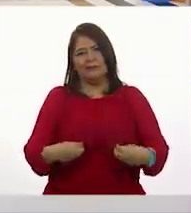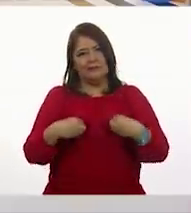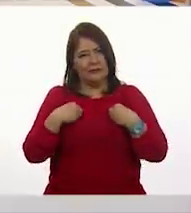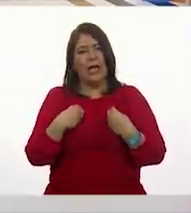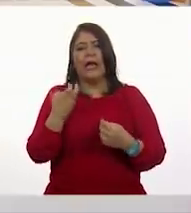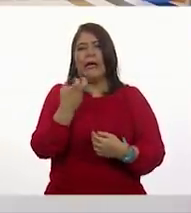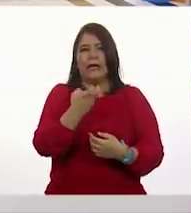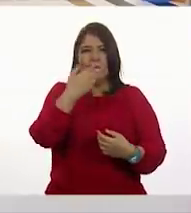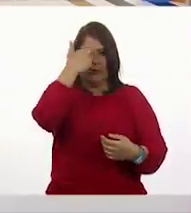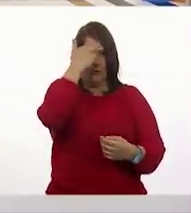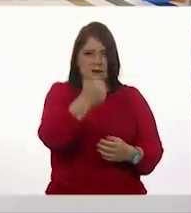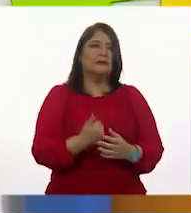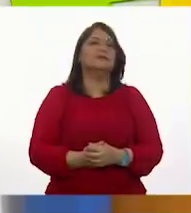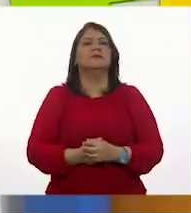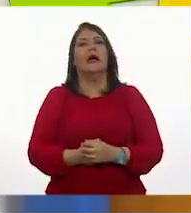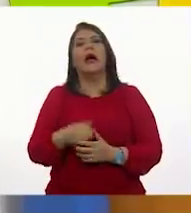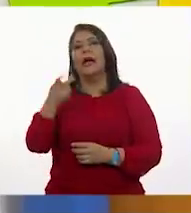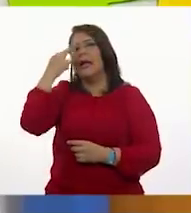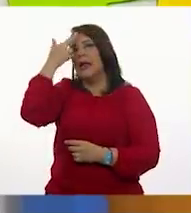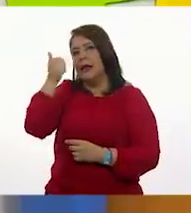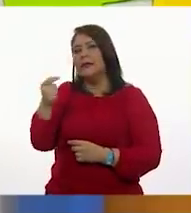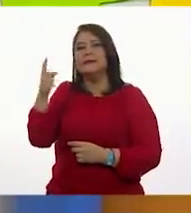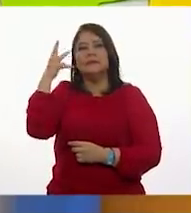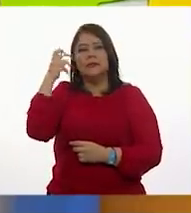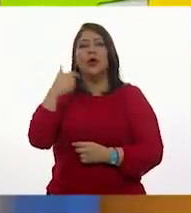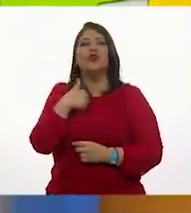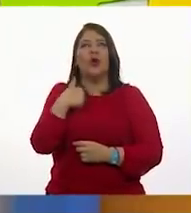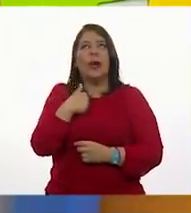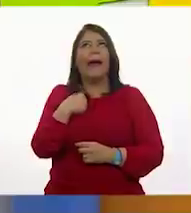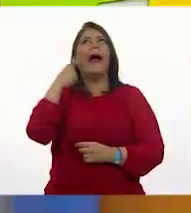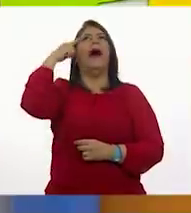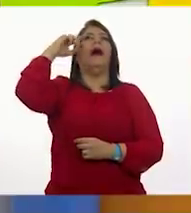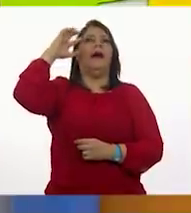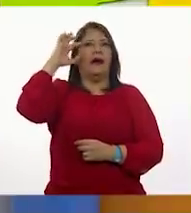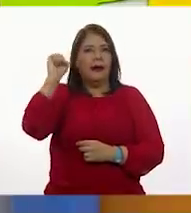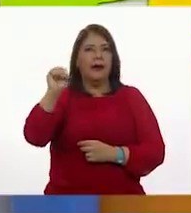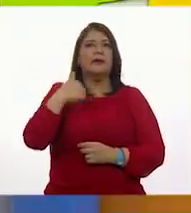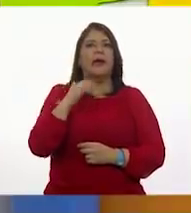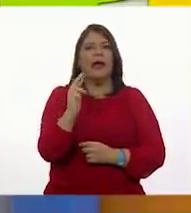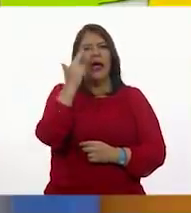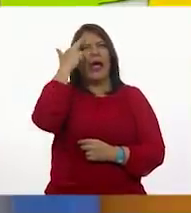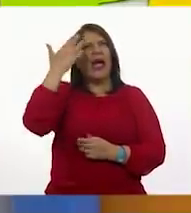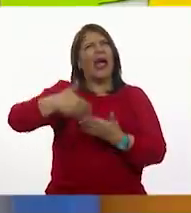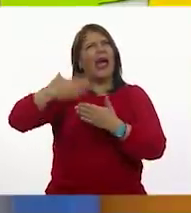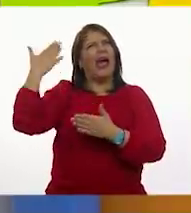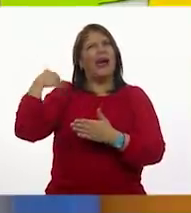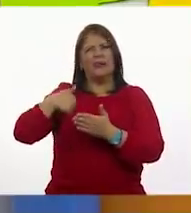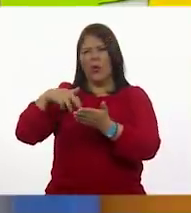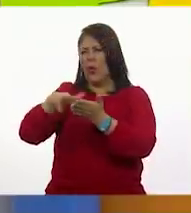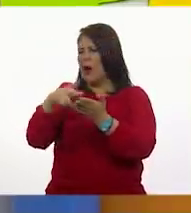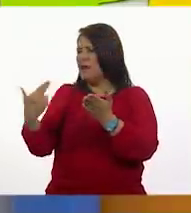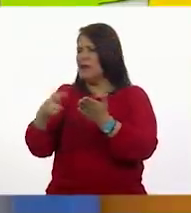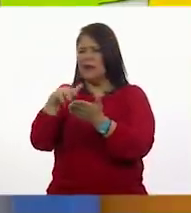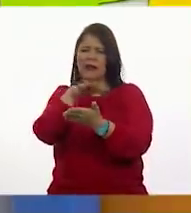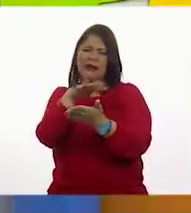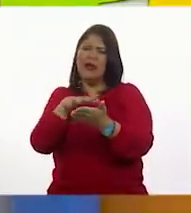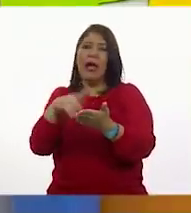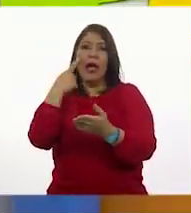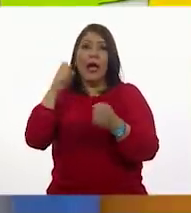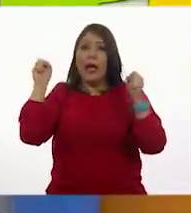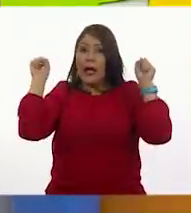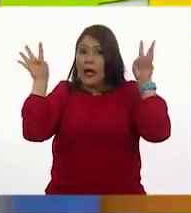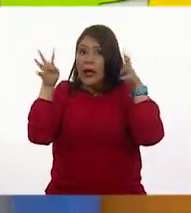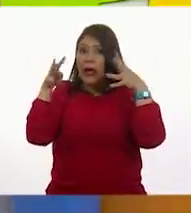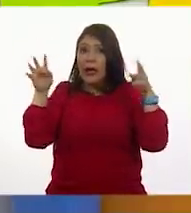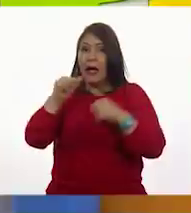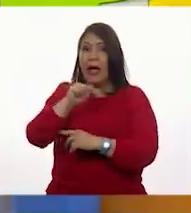Así es, exactamente, Panchito. Yo también recordé que leí en alguna revista hace algún tiempo que el ajolote es